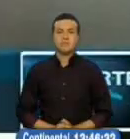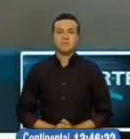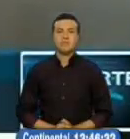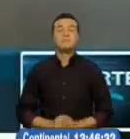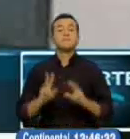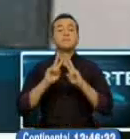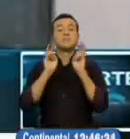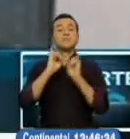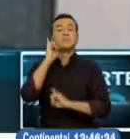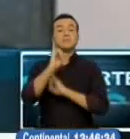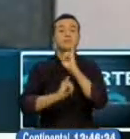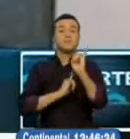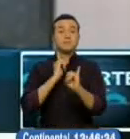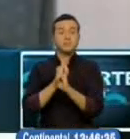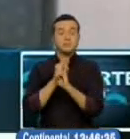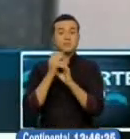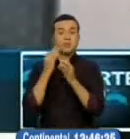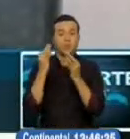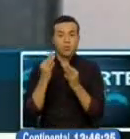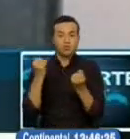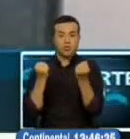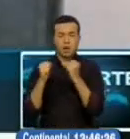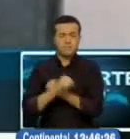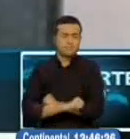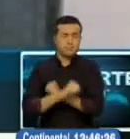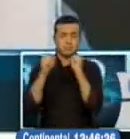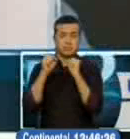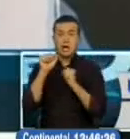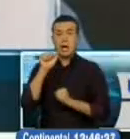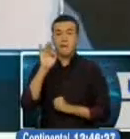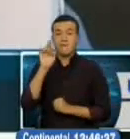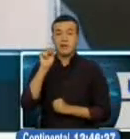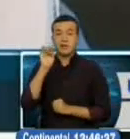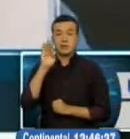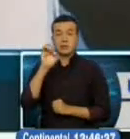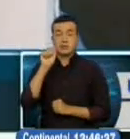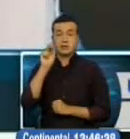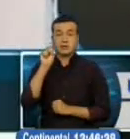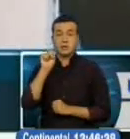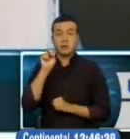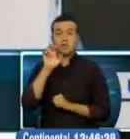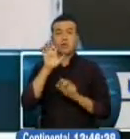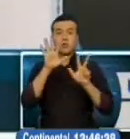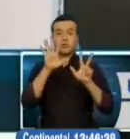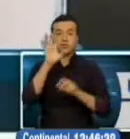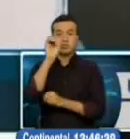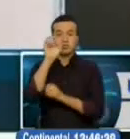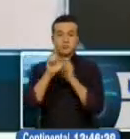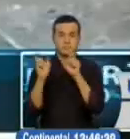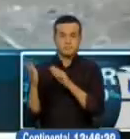En lo internacional, un atentado con coche bomba en Afganistán deja 80 personas muertas.